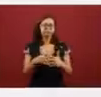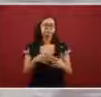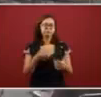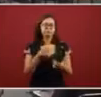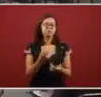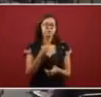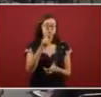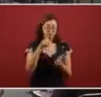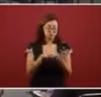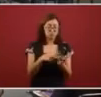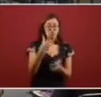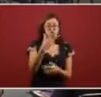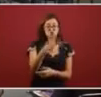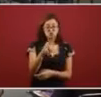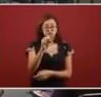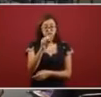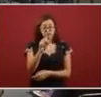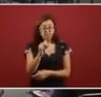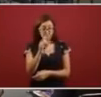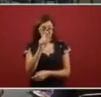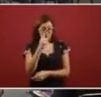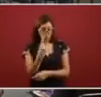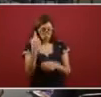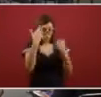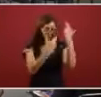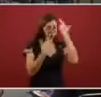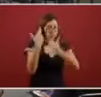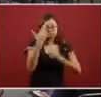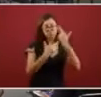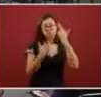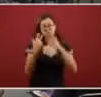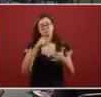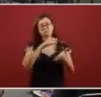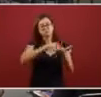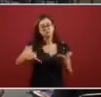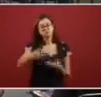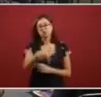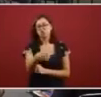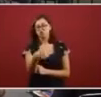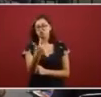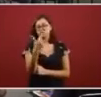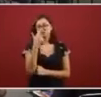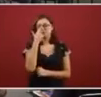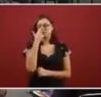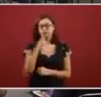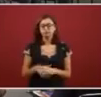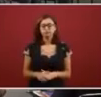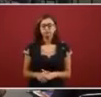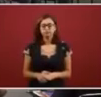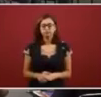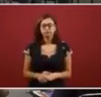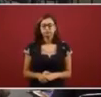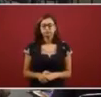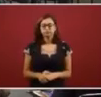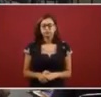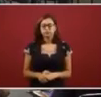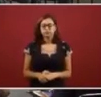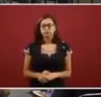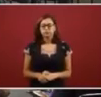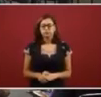De 2.861 bombas que revisamos, inmovilizamos 12 bombas. Hemos tenido ya